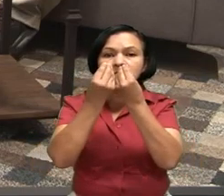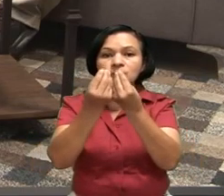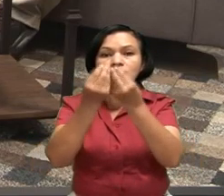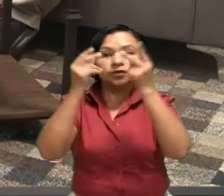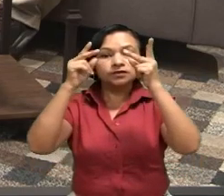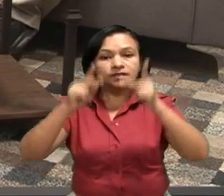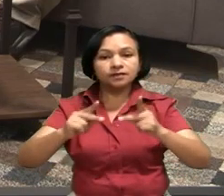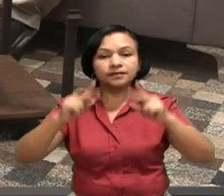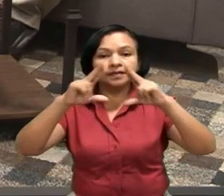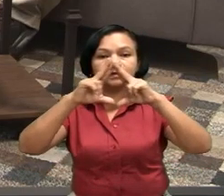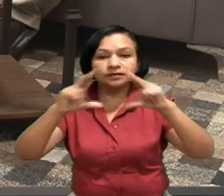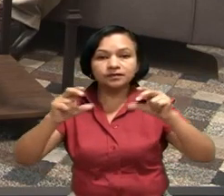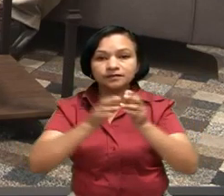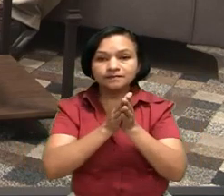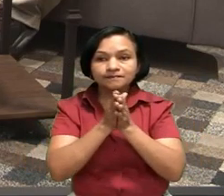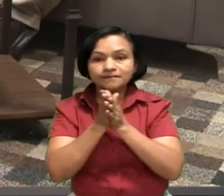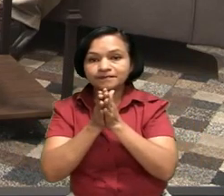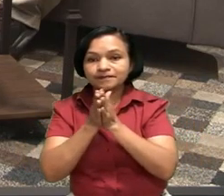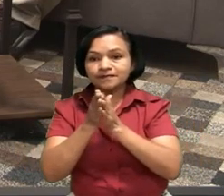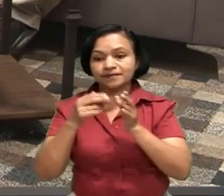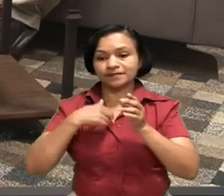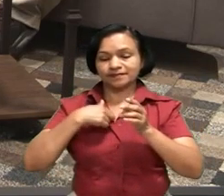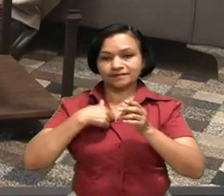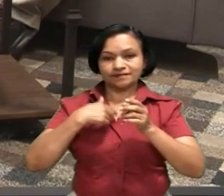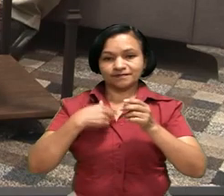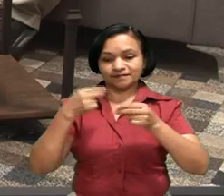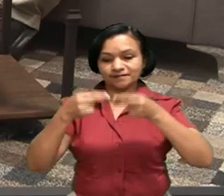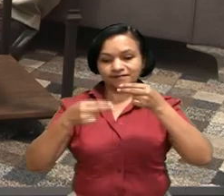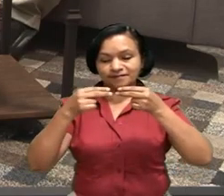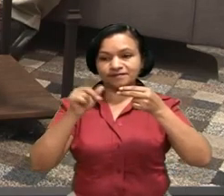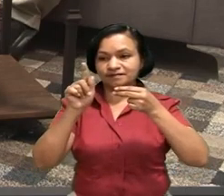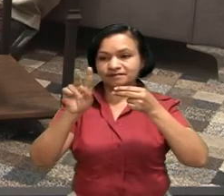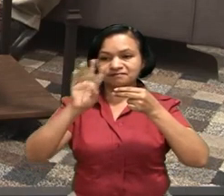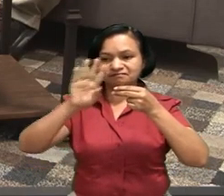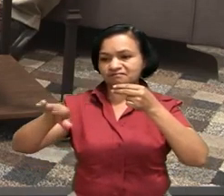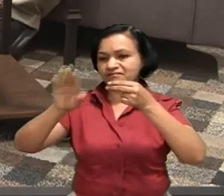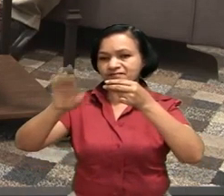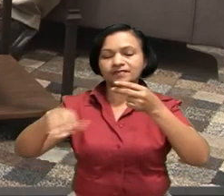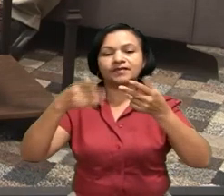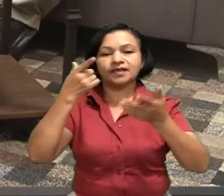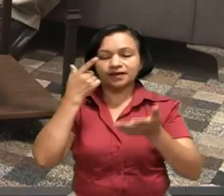así que sin duda es la que más debe haber